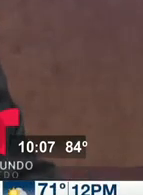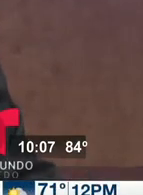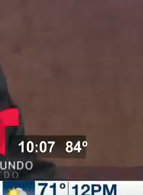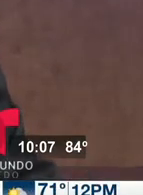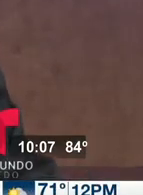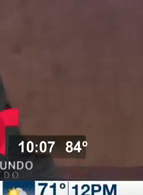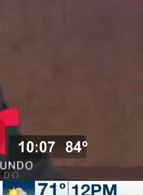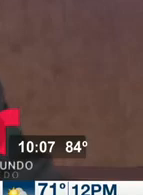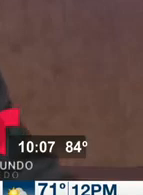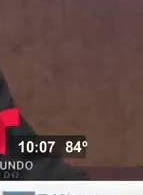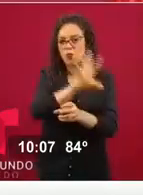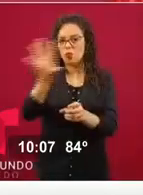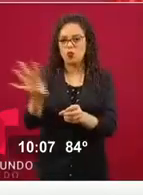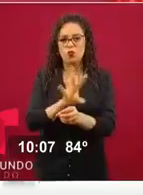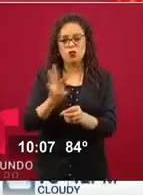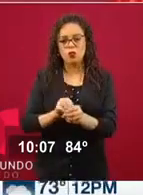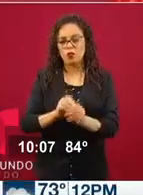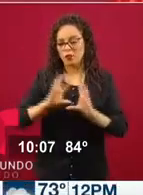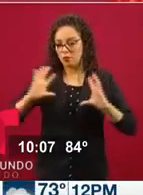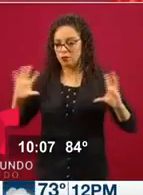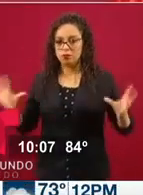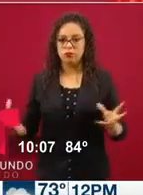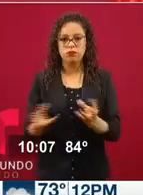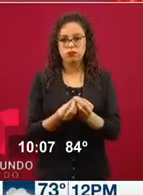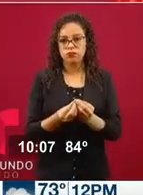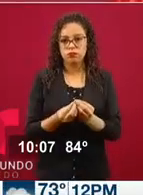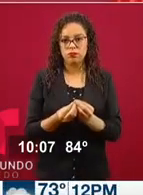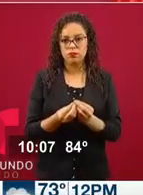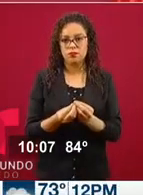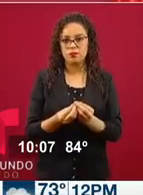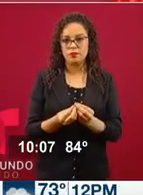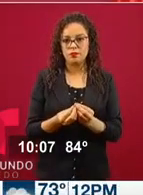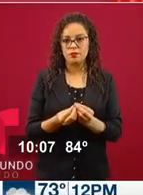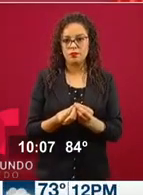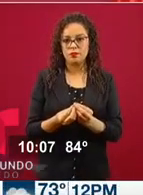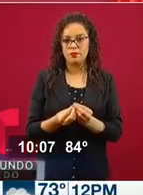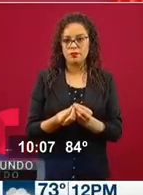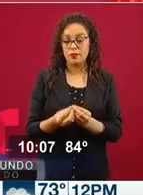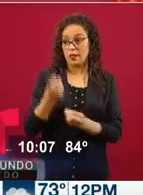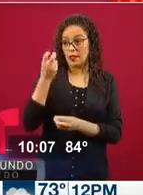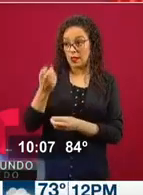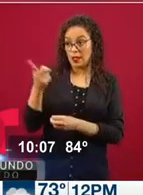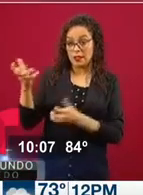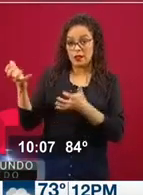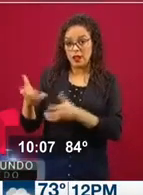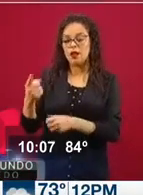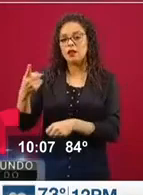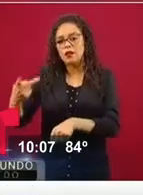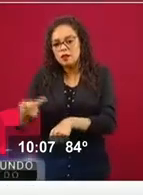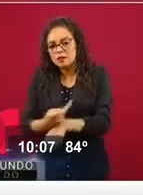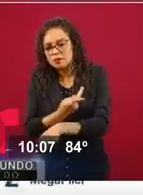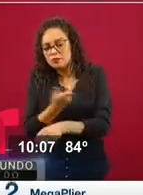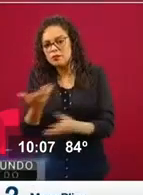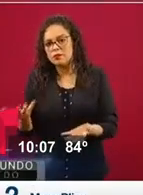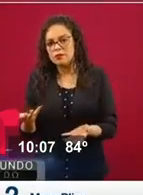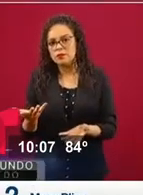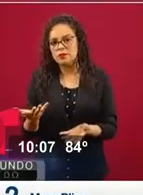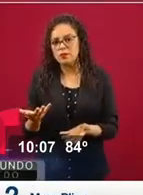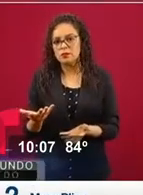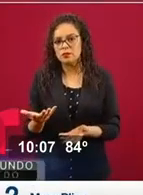2009. Se trata del operativo Rápido y Furioso, el cual consistió en introducir armas a territorio mexicano